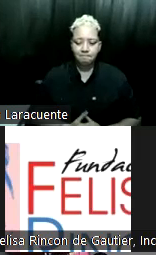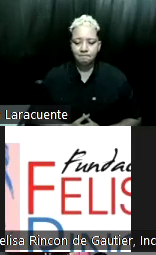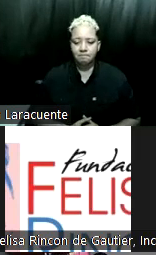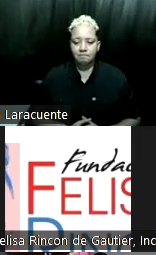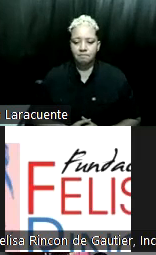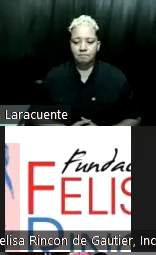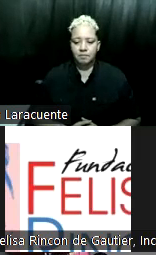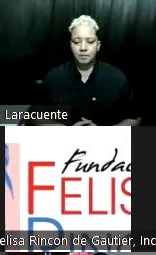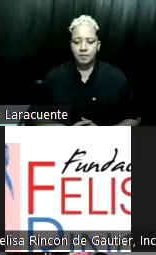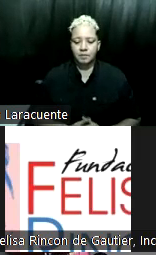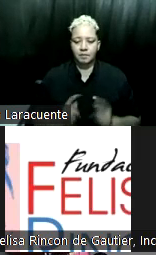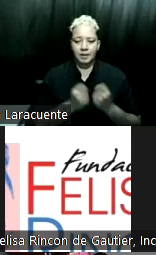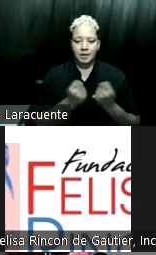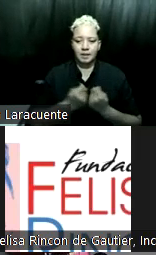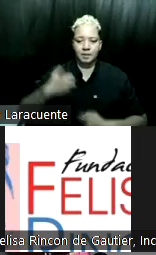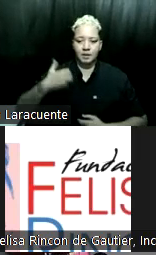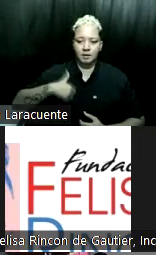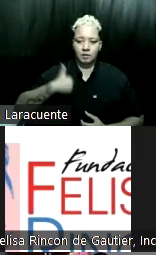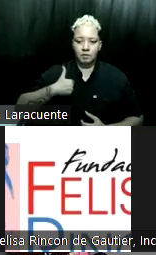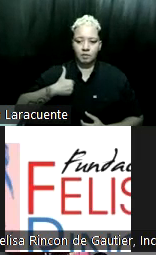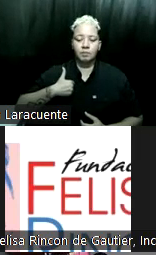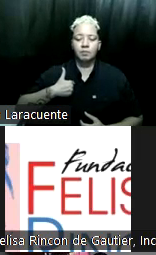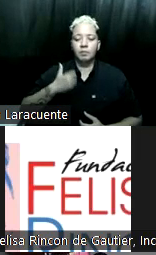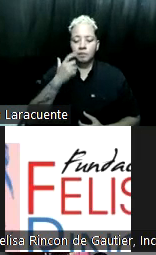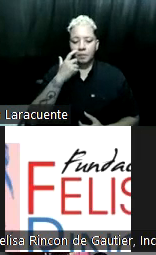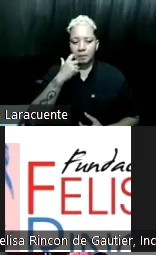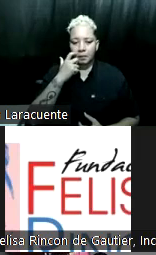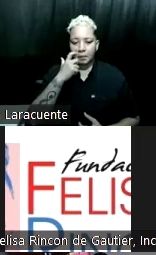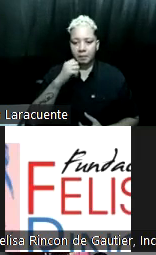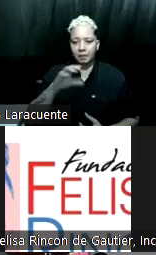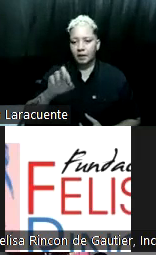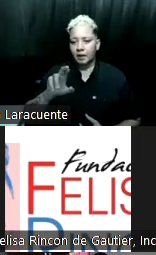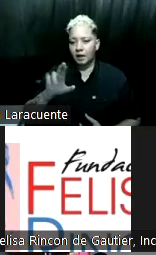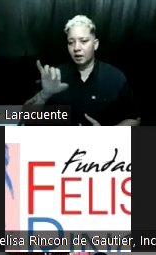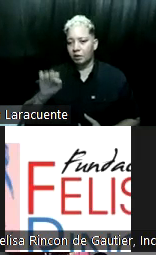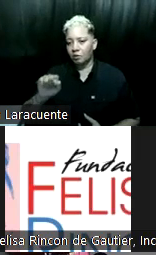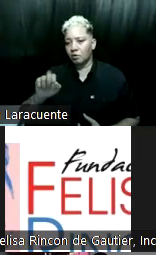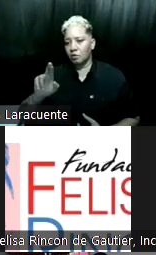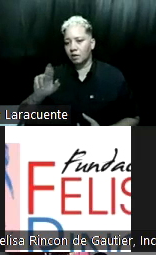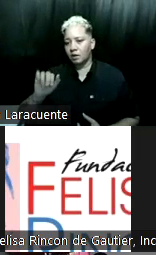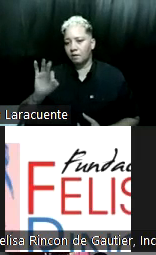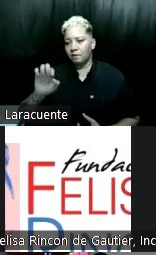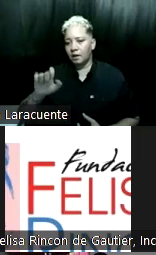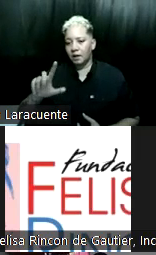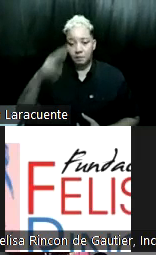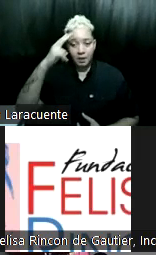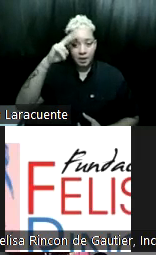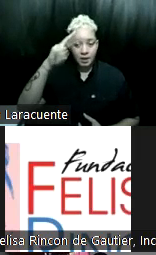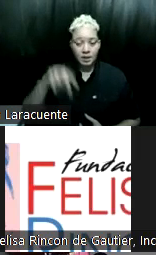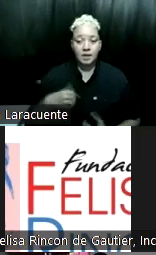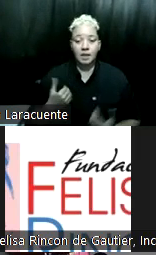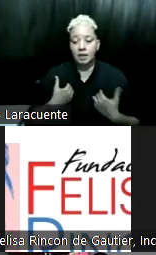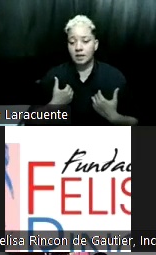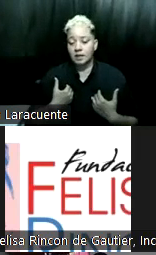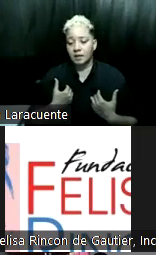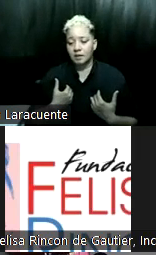Por el equipo de Argentina vino, por ejemplo, el gran Carlos Rafael. México tenía en su